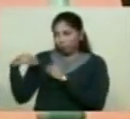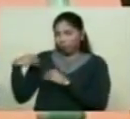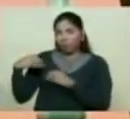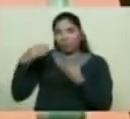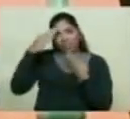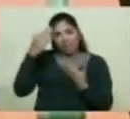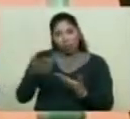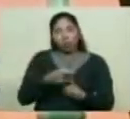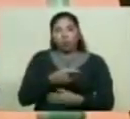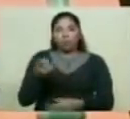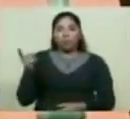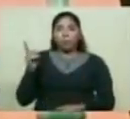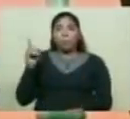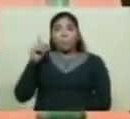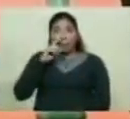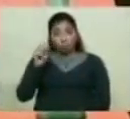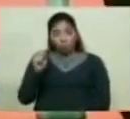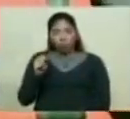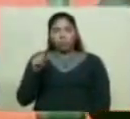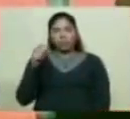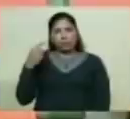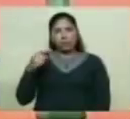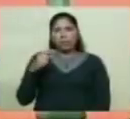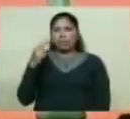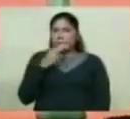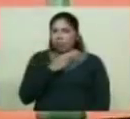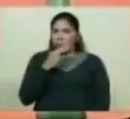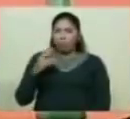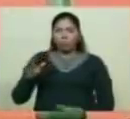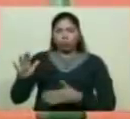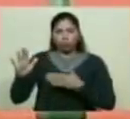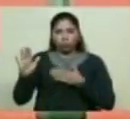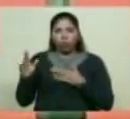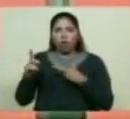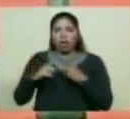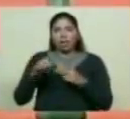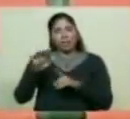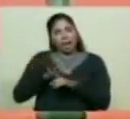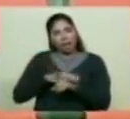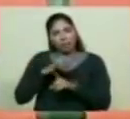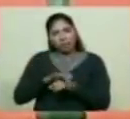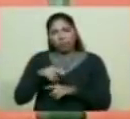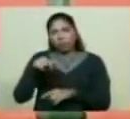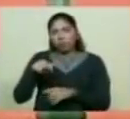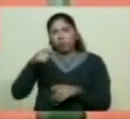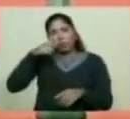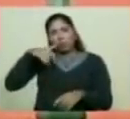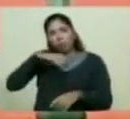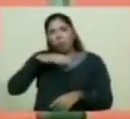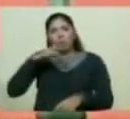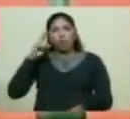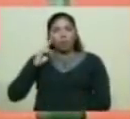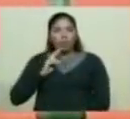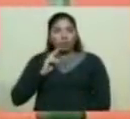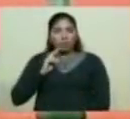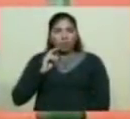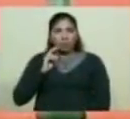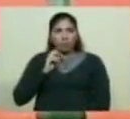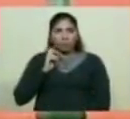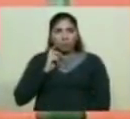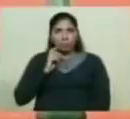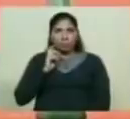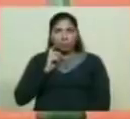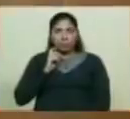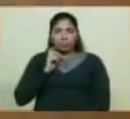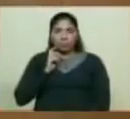compromiso su cariño por el pueblo del estado bolívar especialmente en